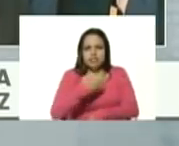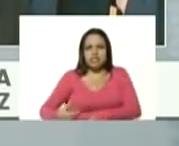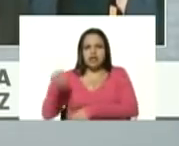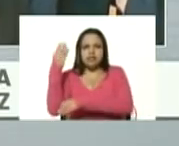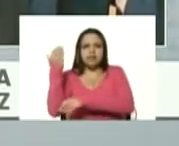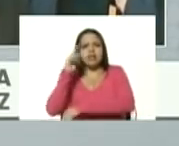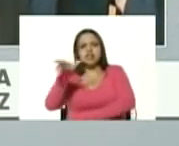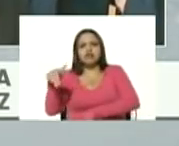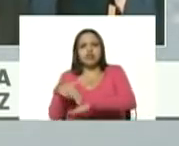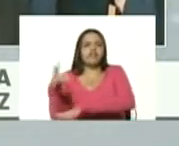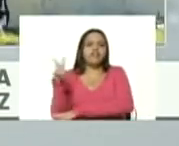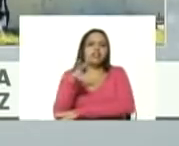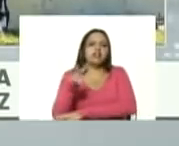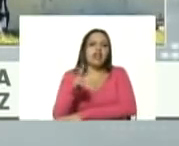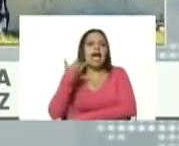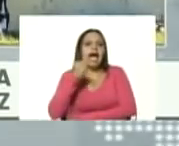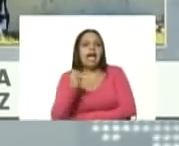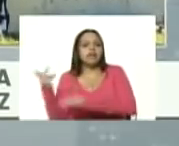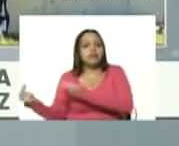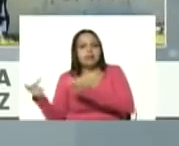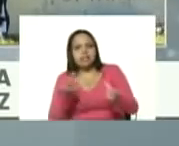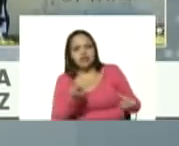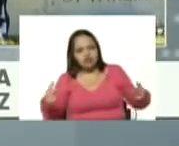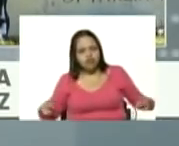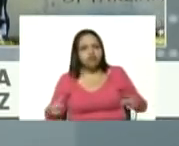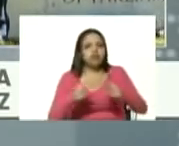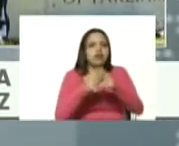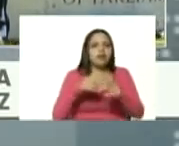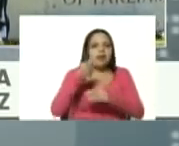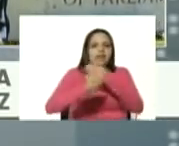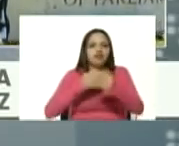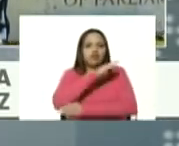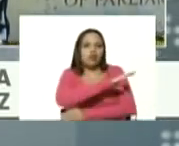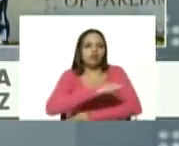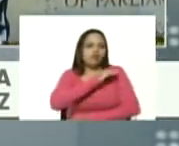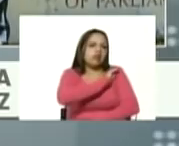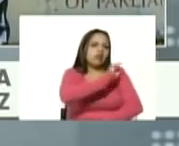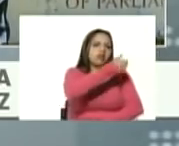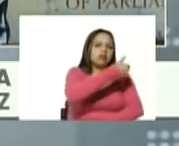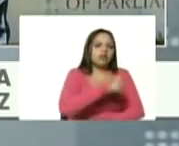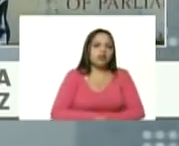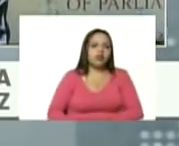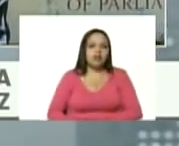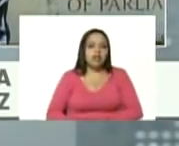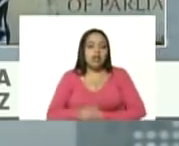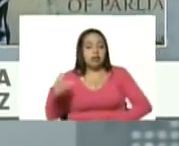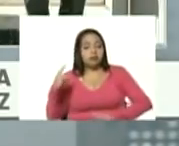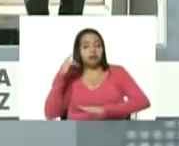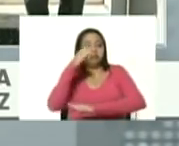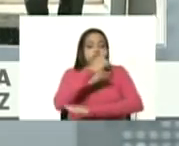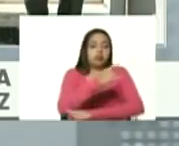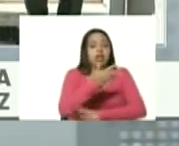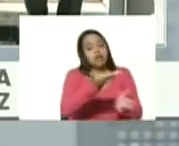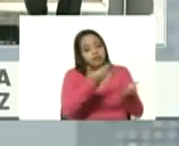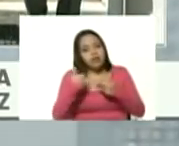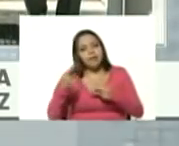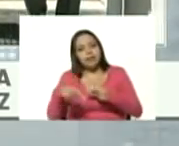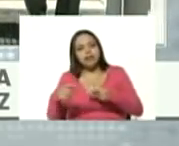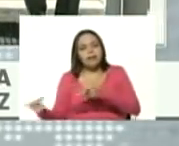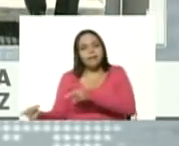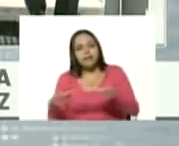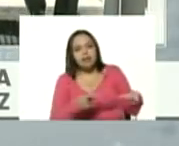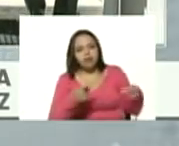una invitación para que una representación del comité directivo de la UIP viaje a Venezuela, se reúna con los distintos